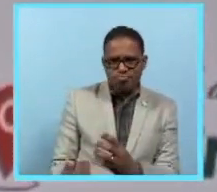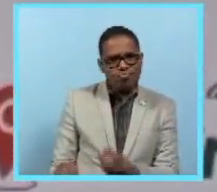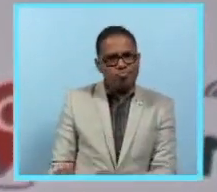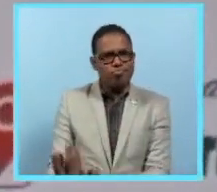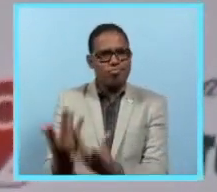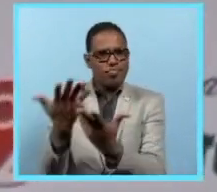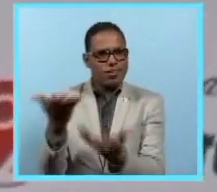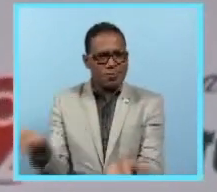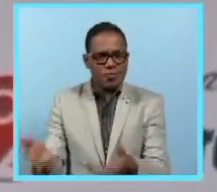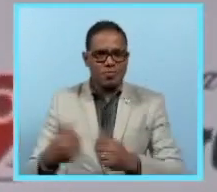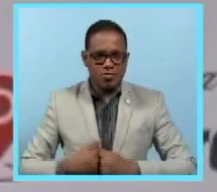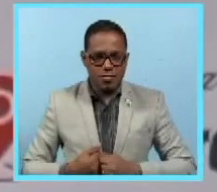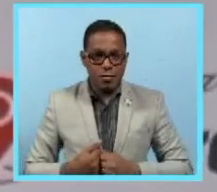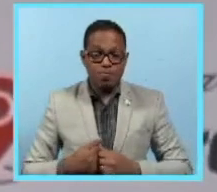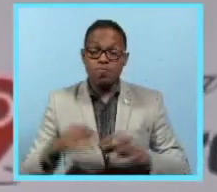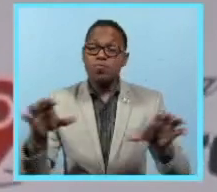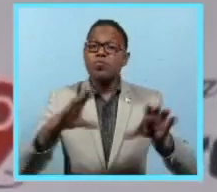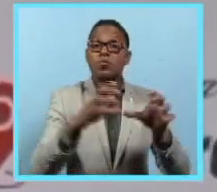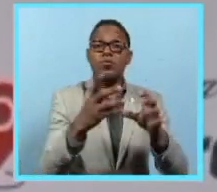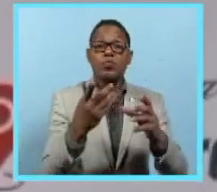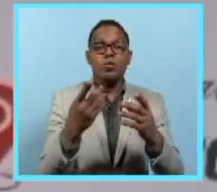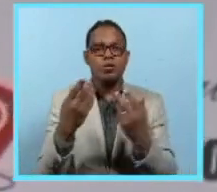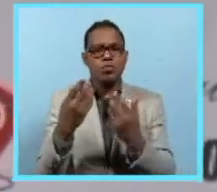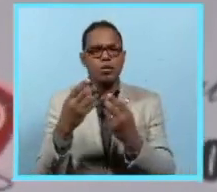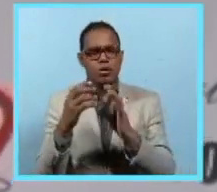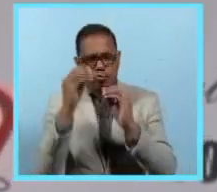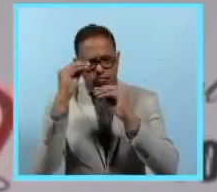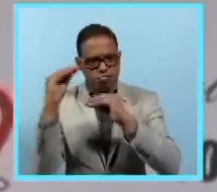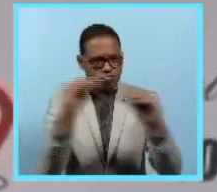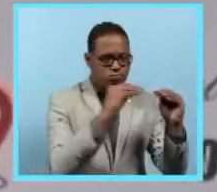tanto actividades recreativas, formativas,